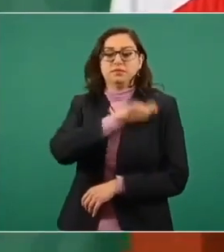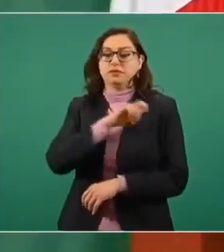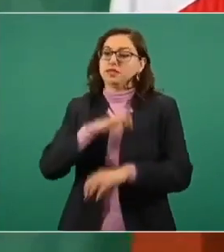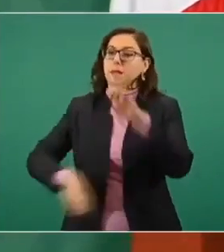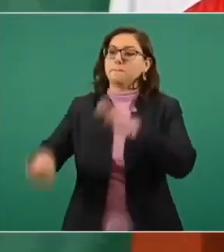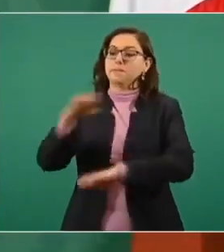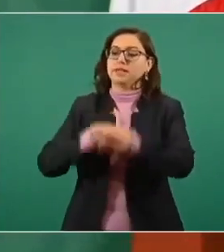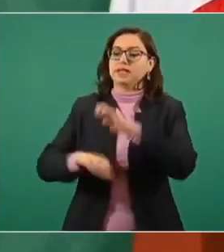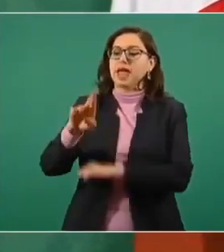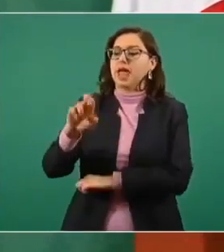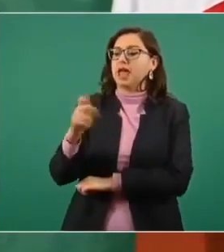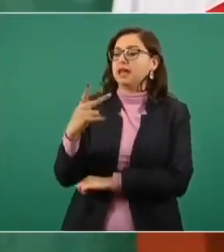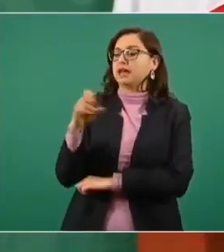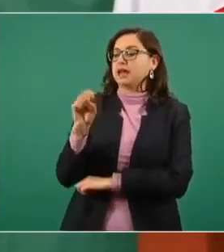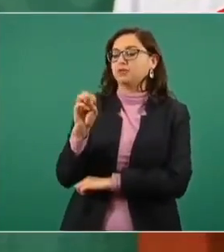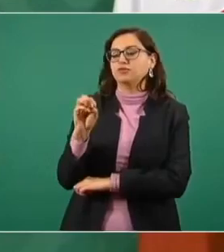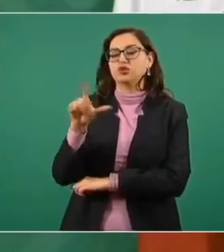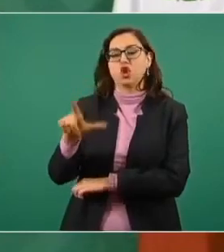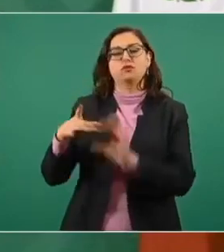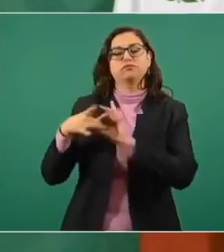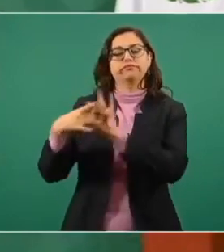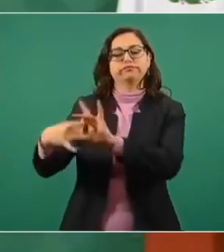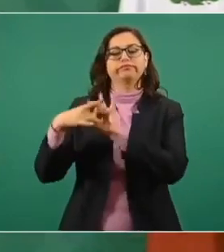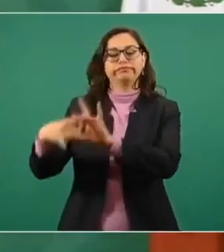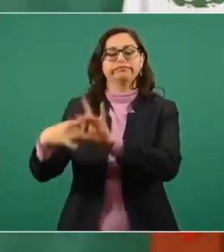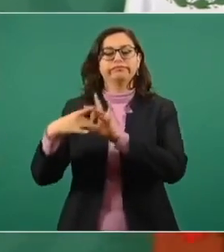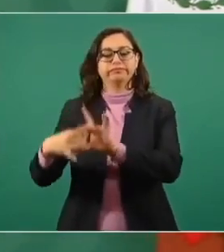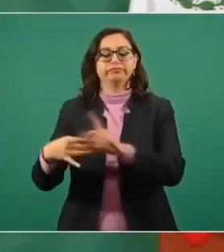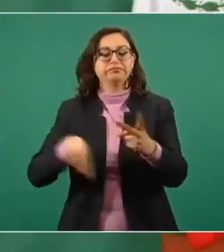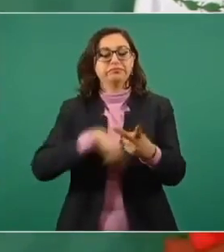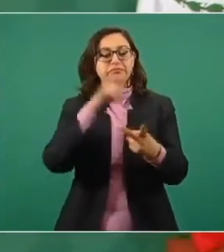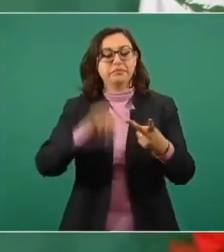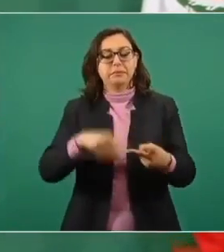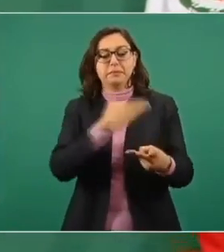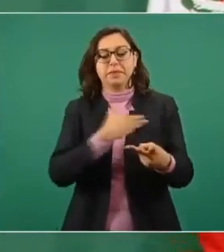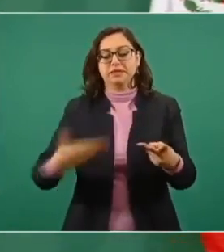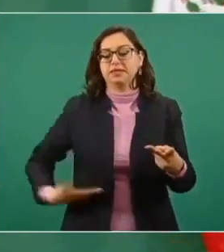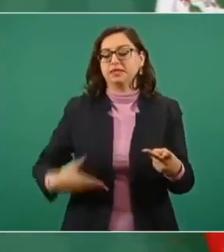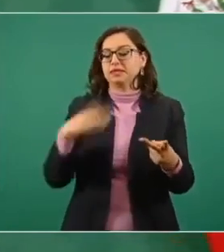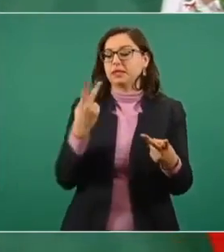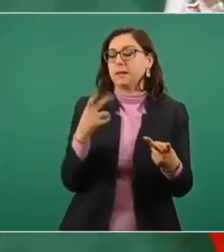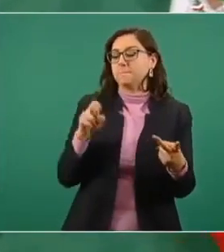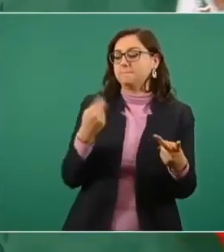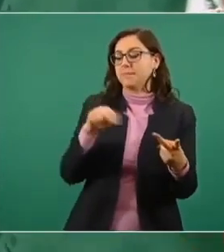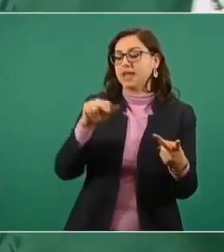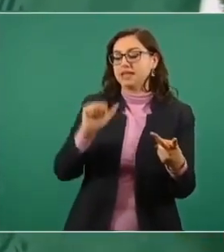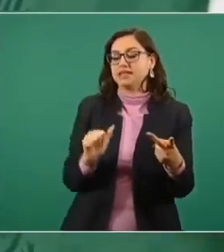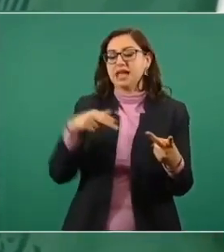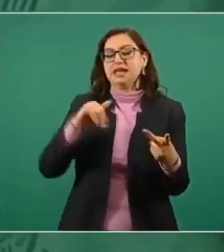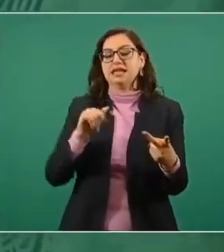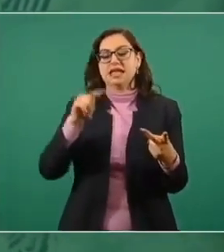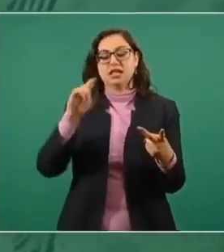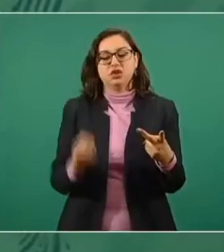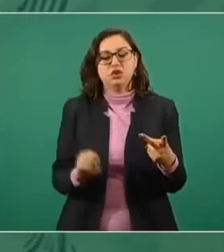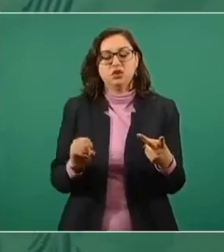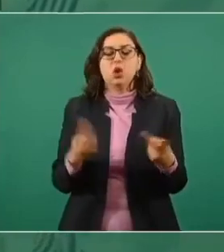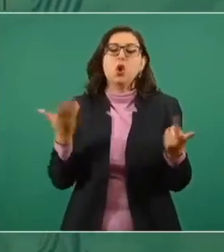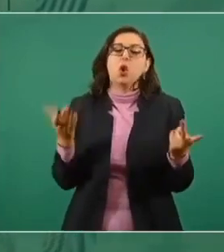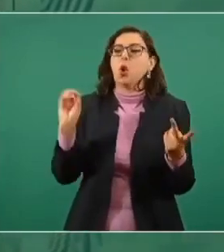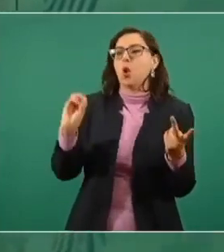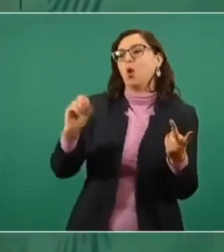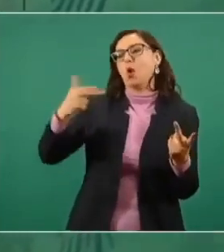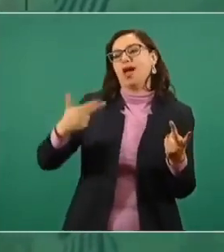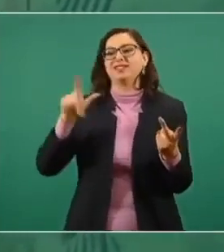con Peña Nieto, OHL, las dos de España,